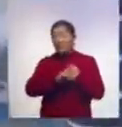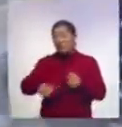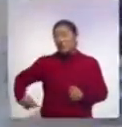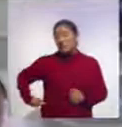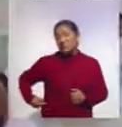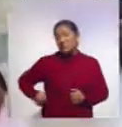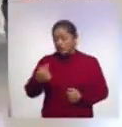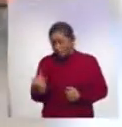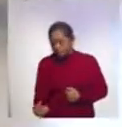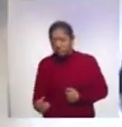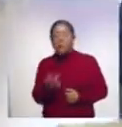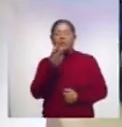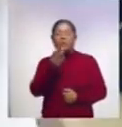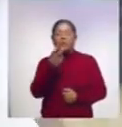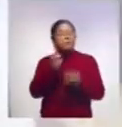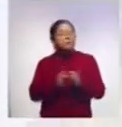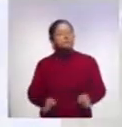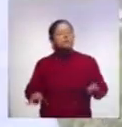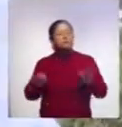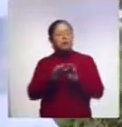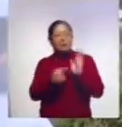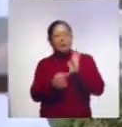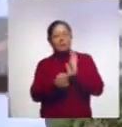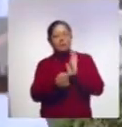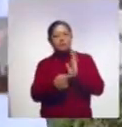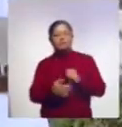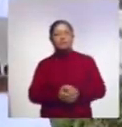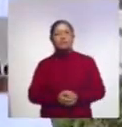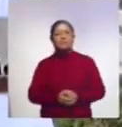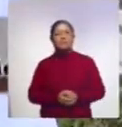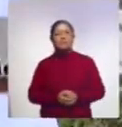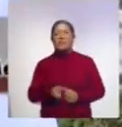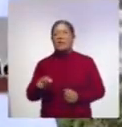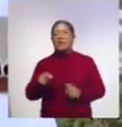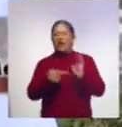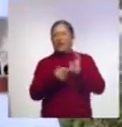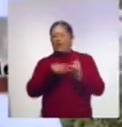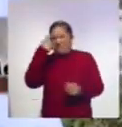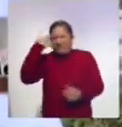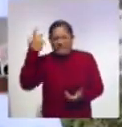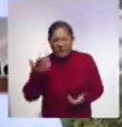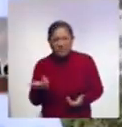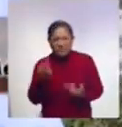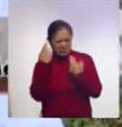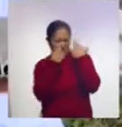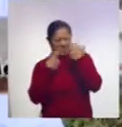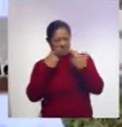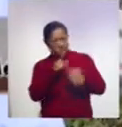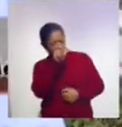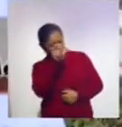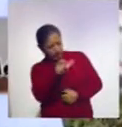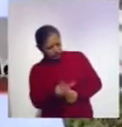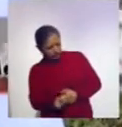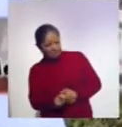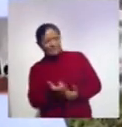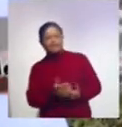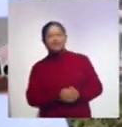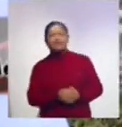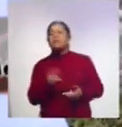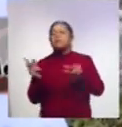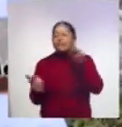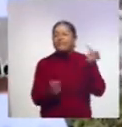ello, la importancia de realizar el tamiz. El estudio es muy sencillo, es una revisión física, un